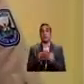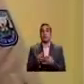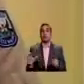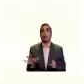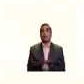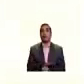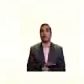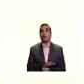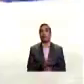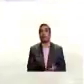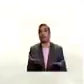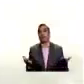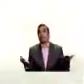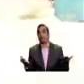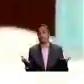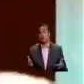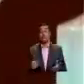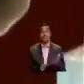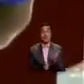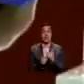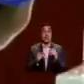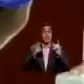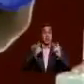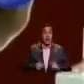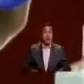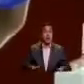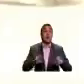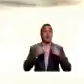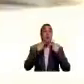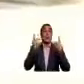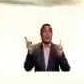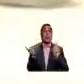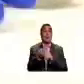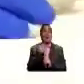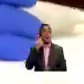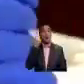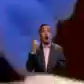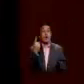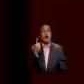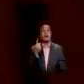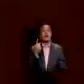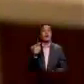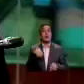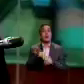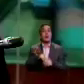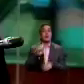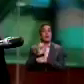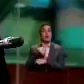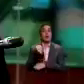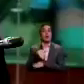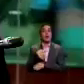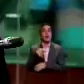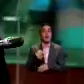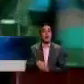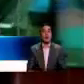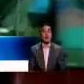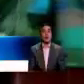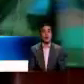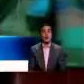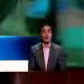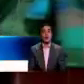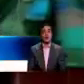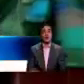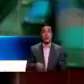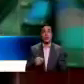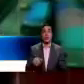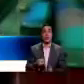el sistema de justicia. Además, el ministro de Salud anunció el primer ensayo clínico a realizarse en el Ecuador. Son entre 5 y 8 mil dosis